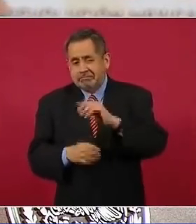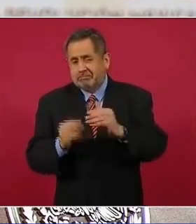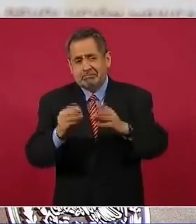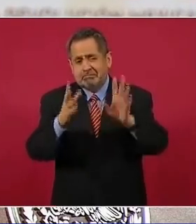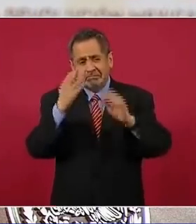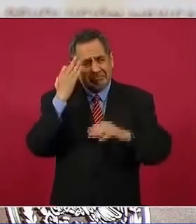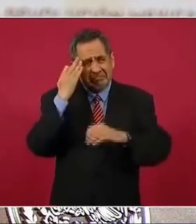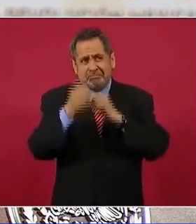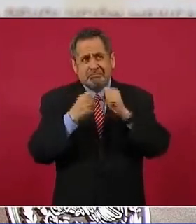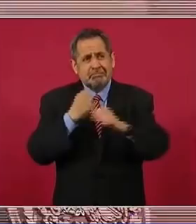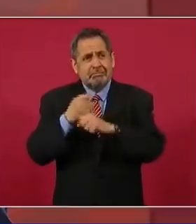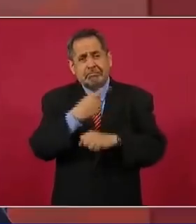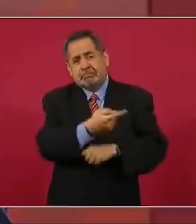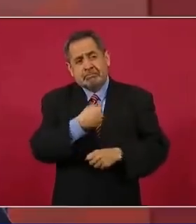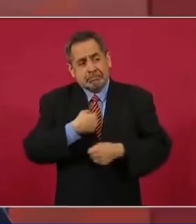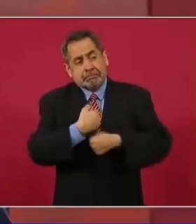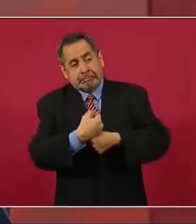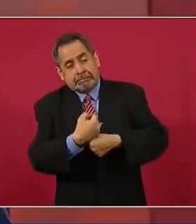tiempo.